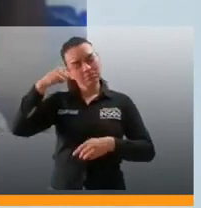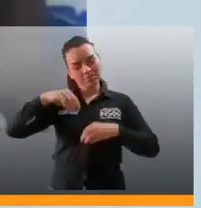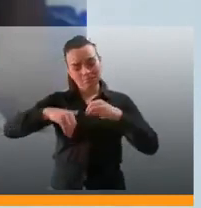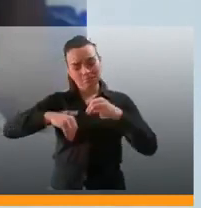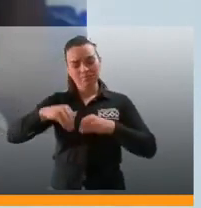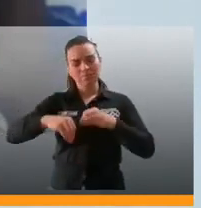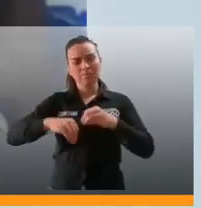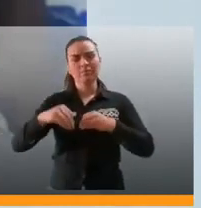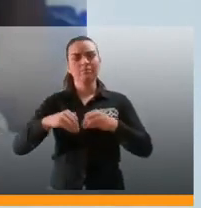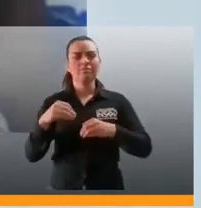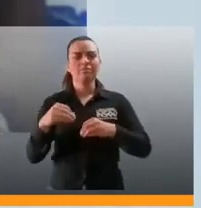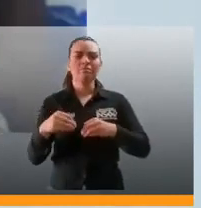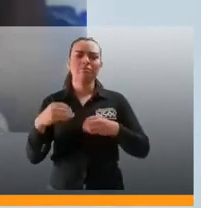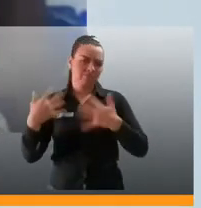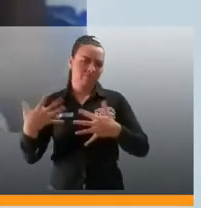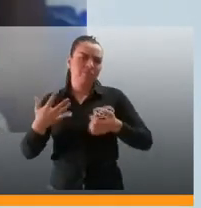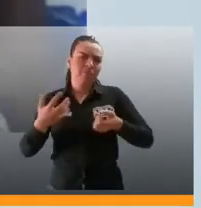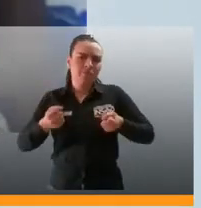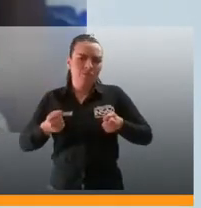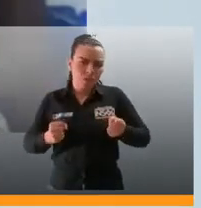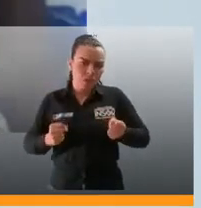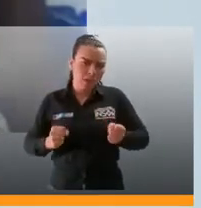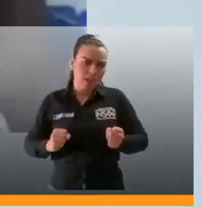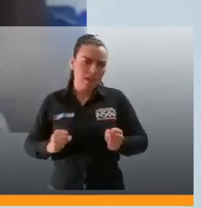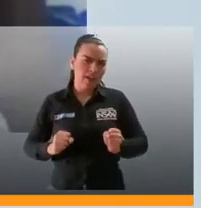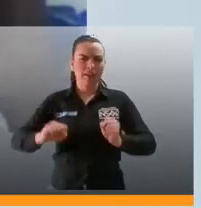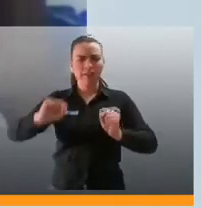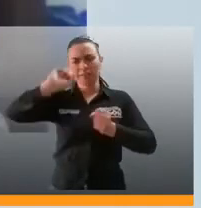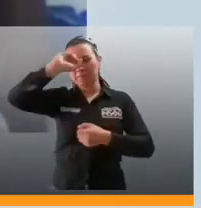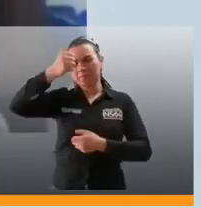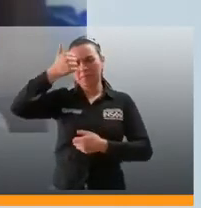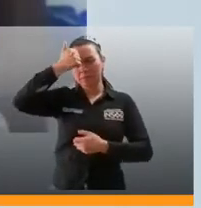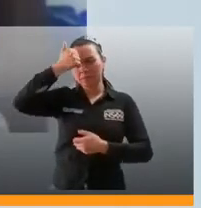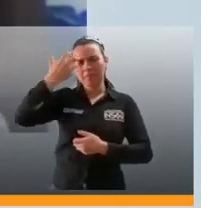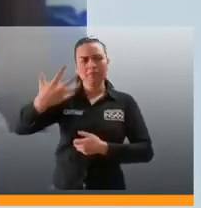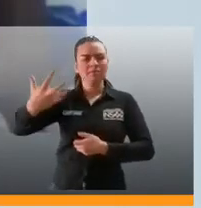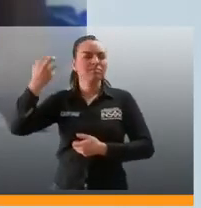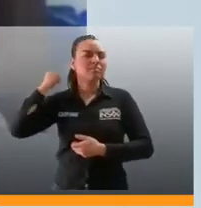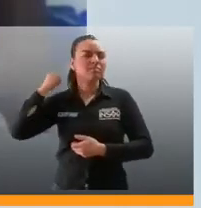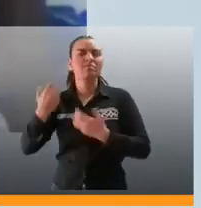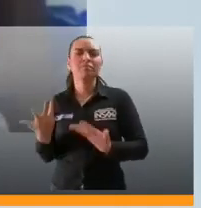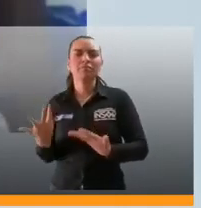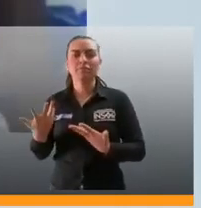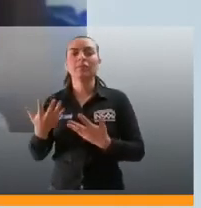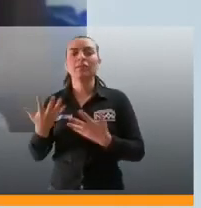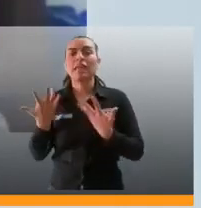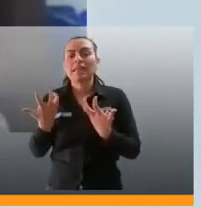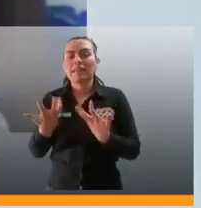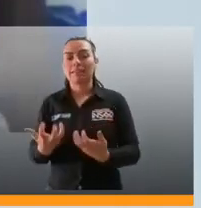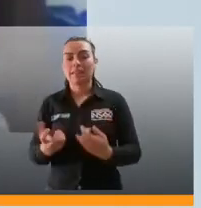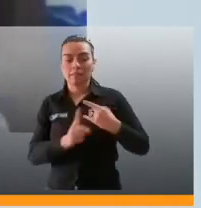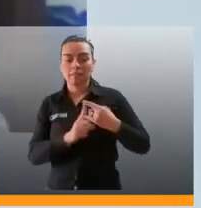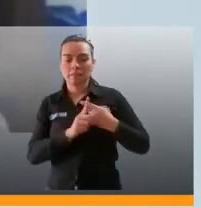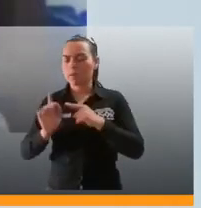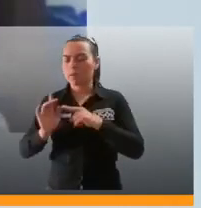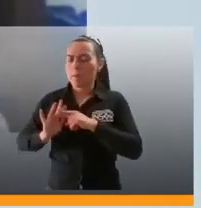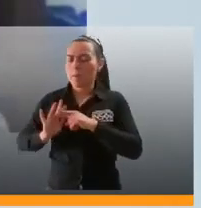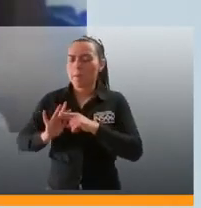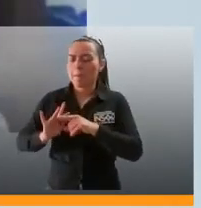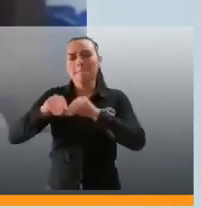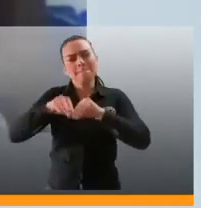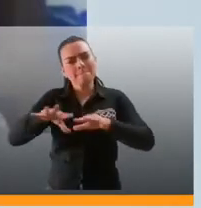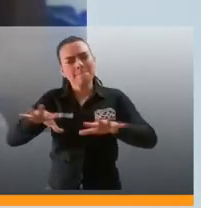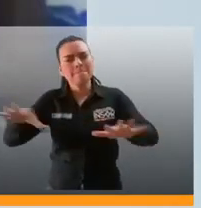que muchos esfuerzos orientados a integrar sus prácticas en educación virtual,